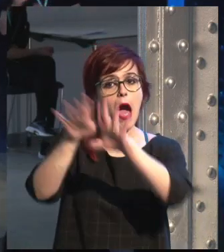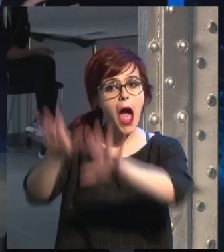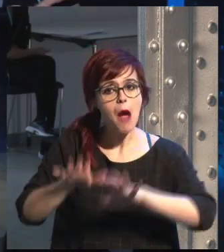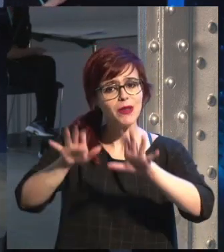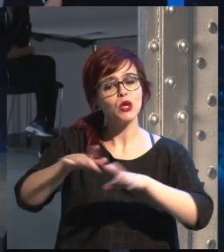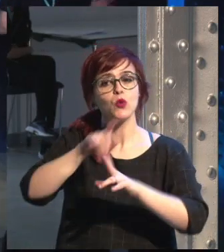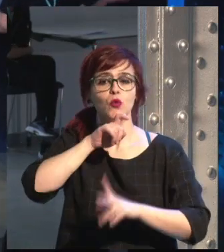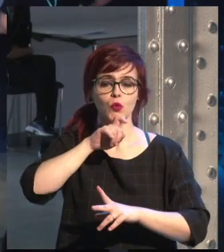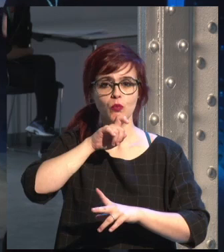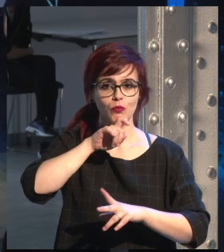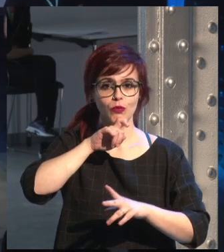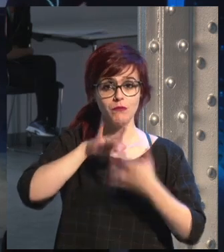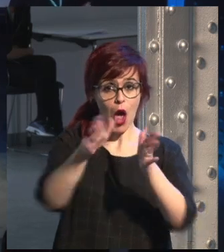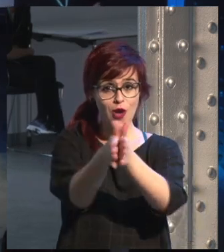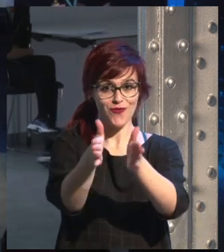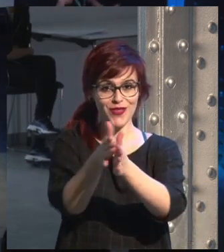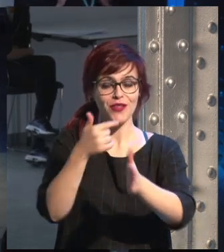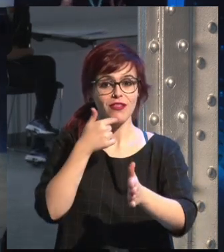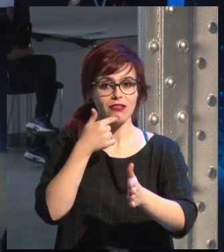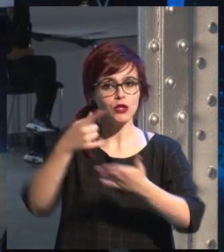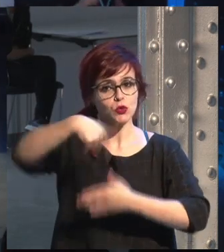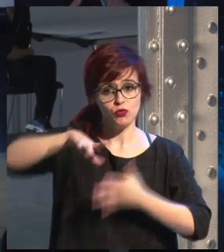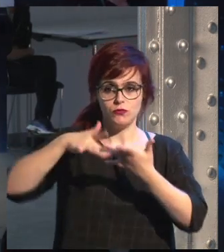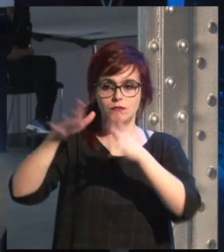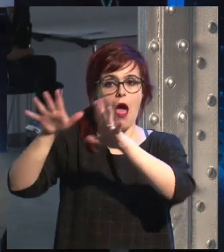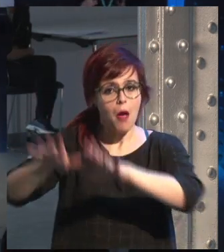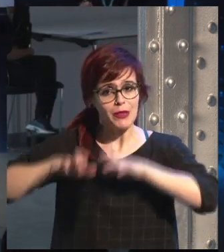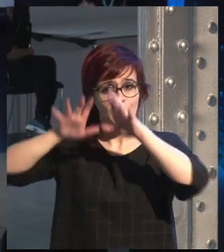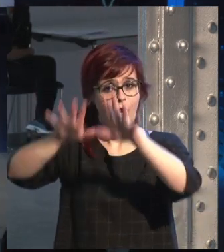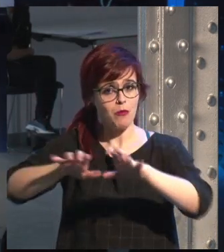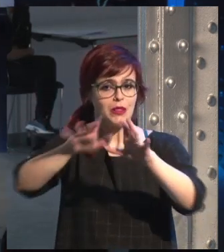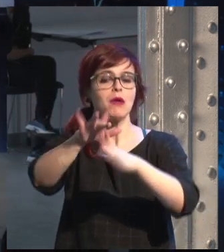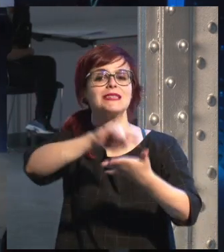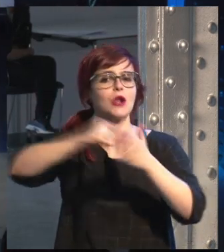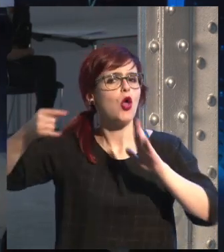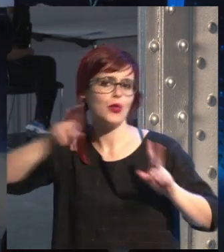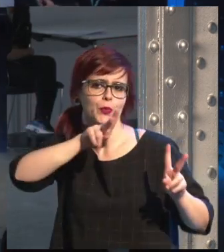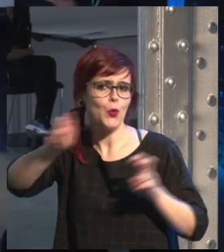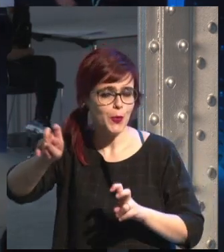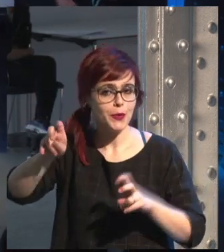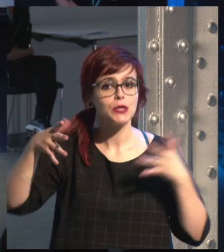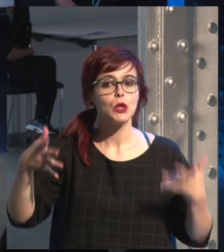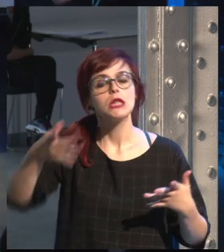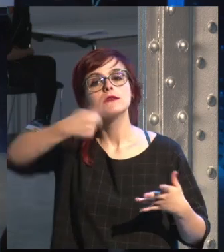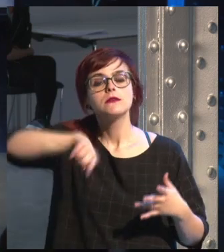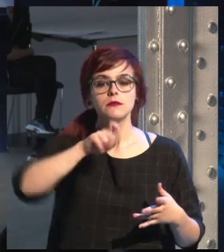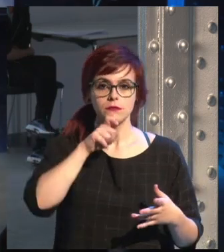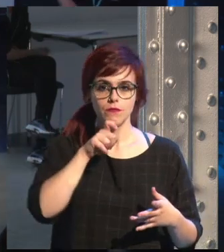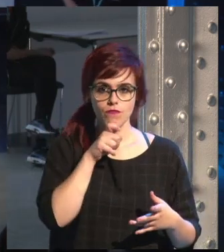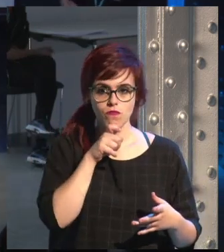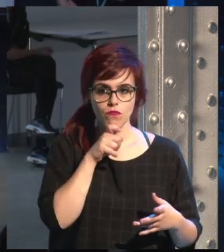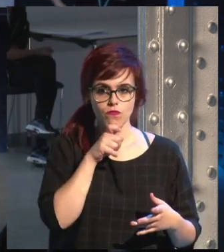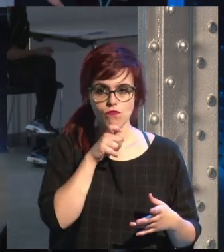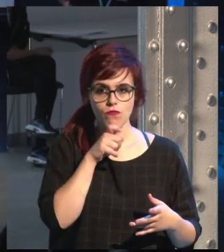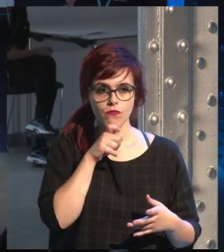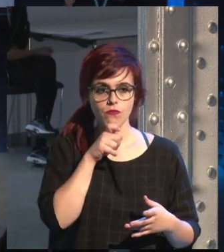aprender a cómo, como mi compañero también decía antes, aquí estamos todos aprendiendo y descubriendo porque esto es una tecnología muy nueva, pues nos